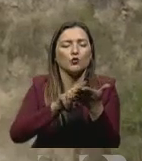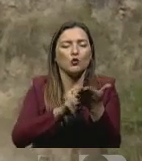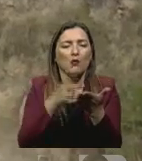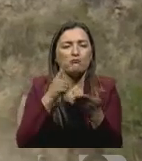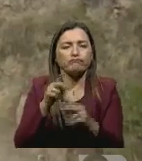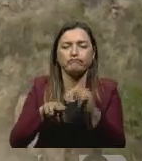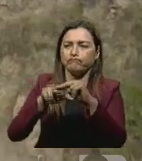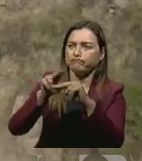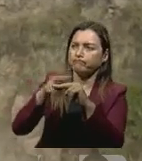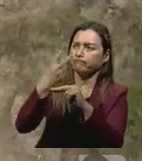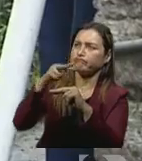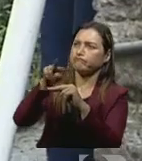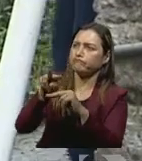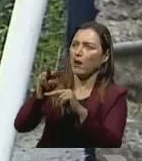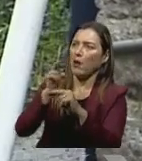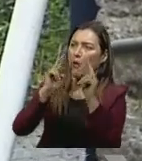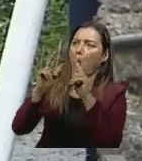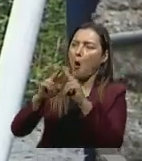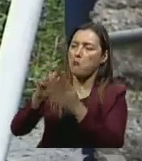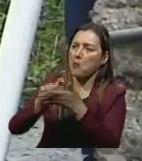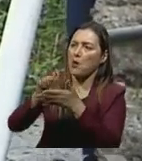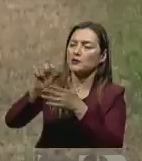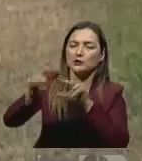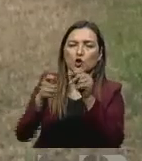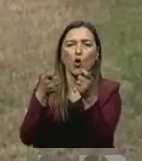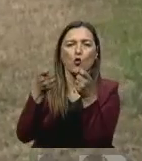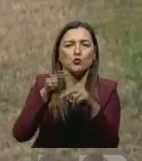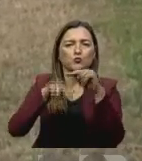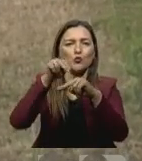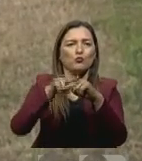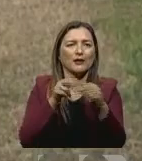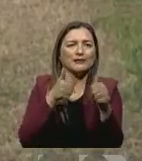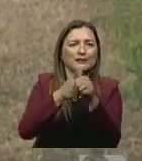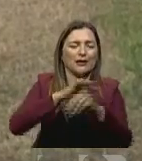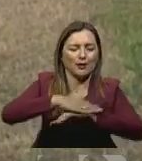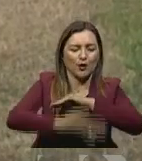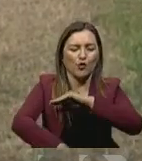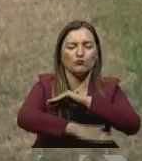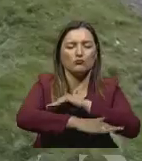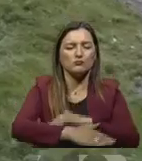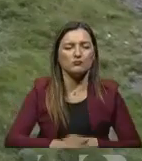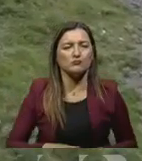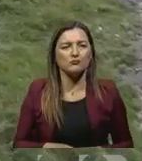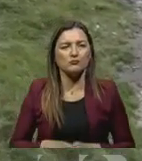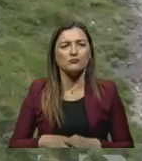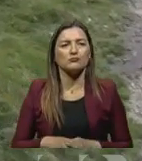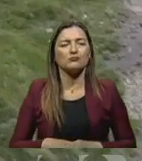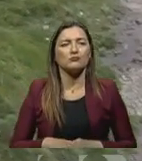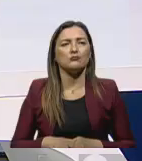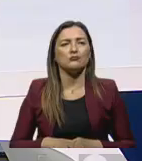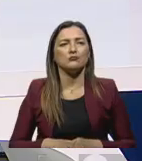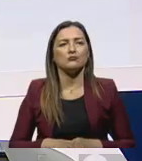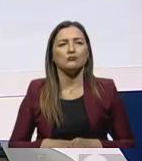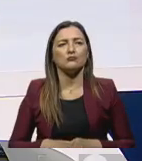esta servirá de complemento para mejorar el control de edificaciones que están en bordes de quebradas en Quito Estefany Paz 24